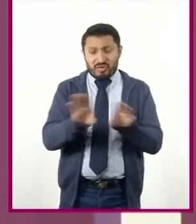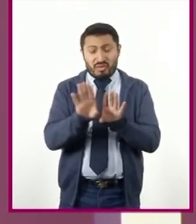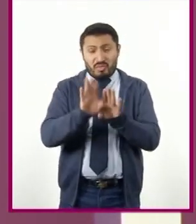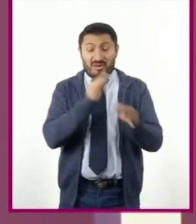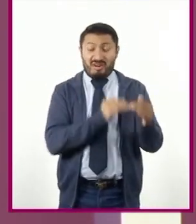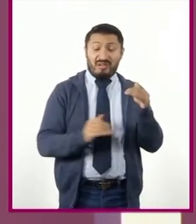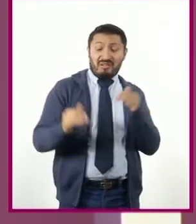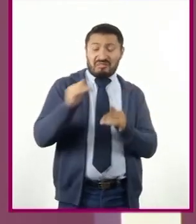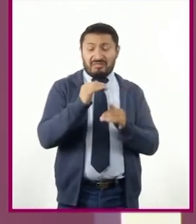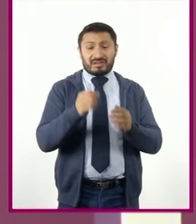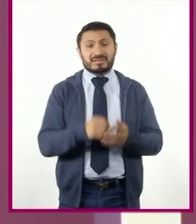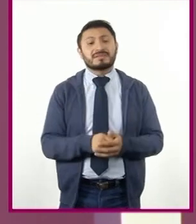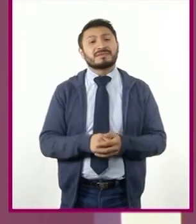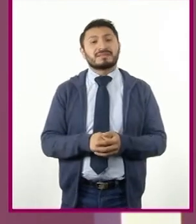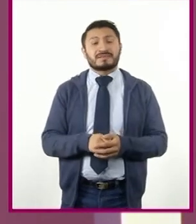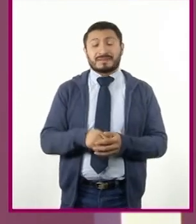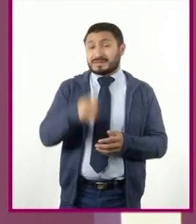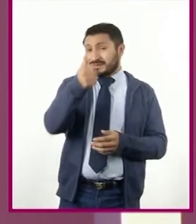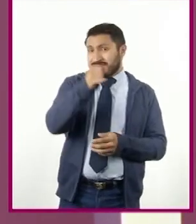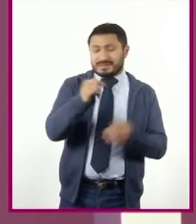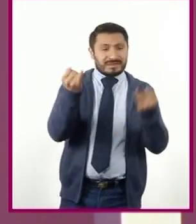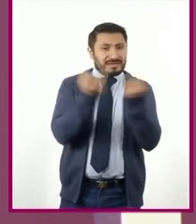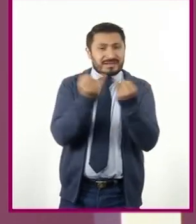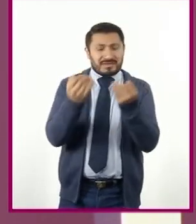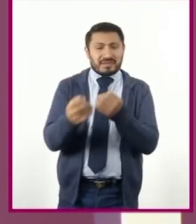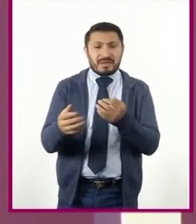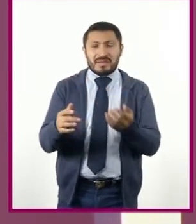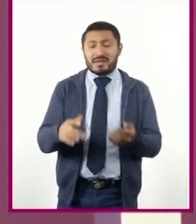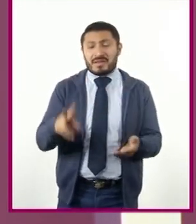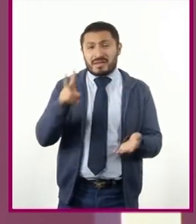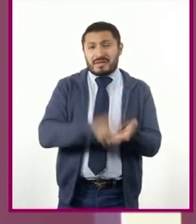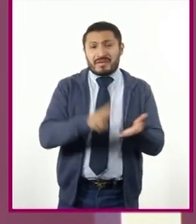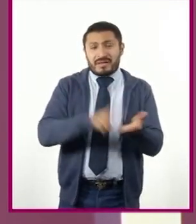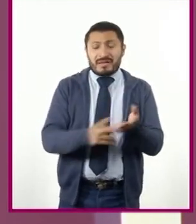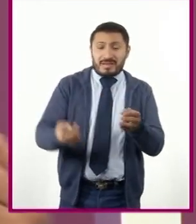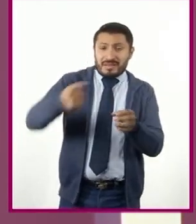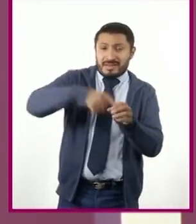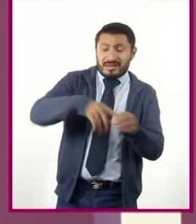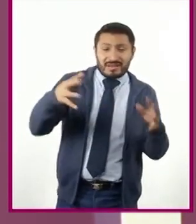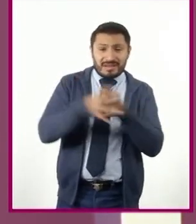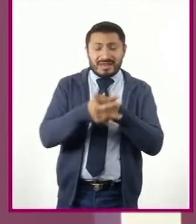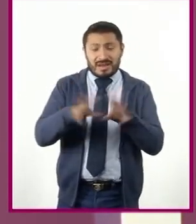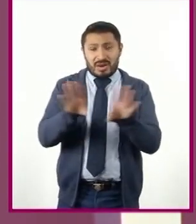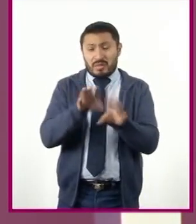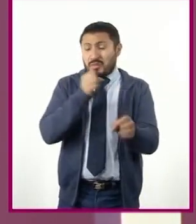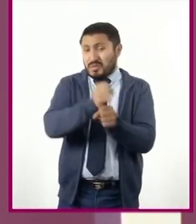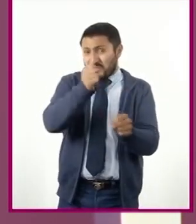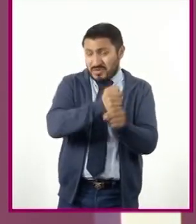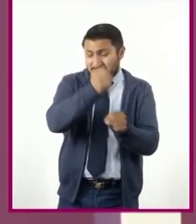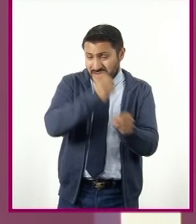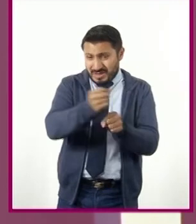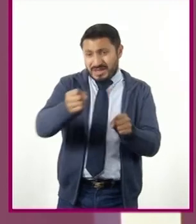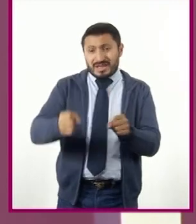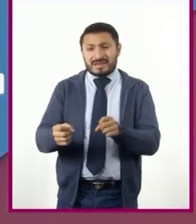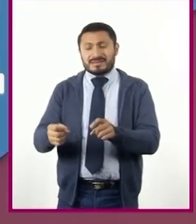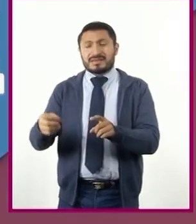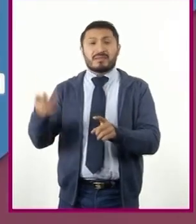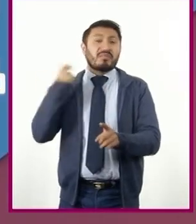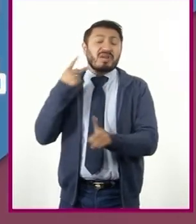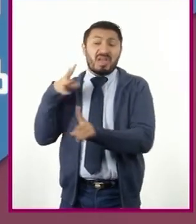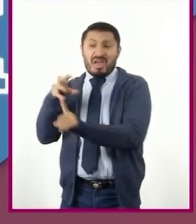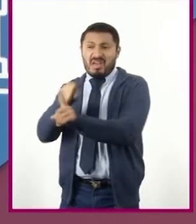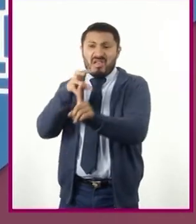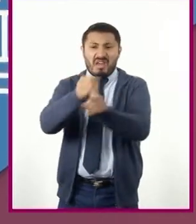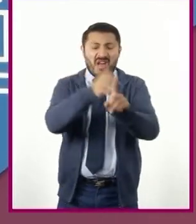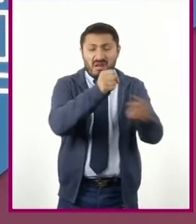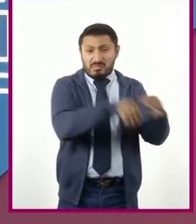demás, así como de ciertos valores ligados a la guerra, como la violencia y la persecución política.